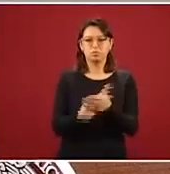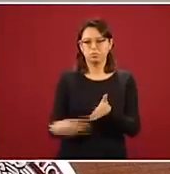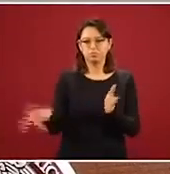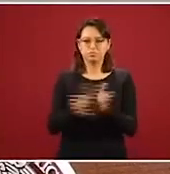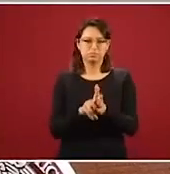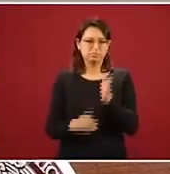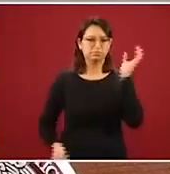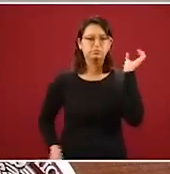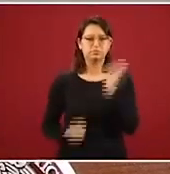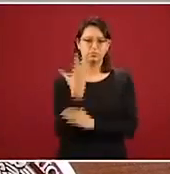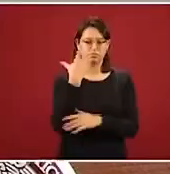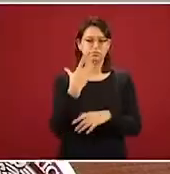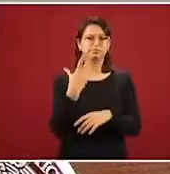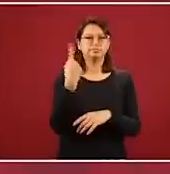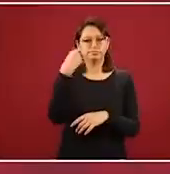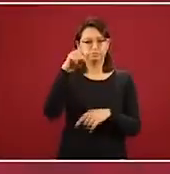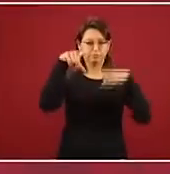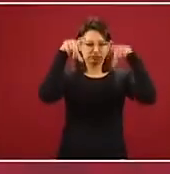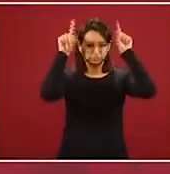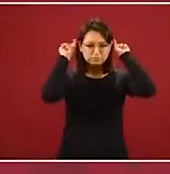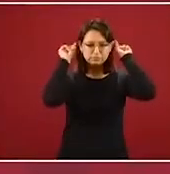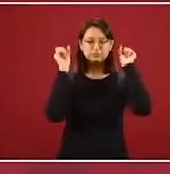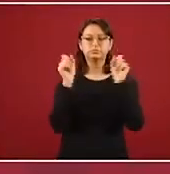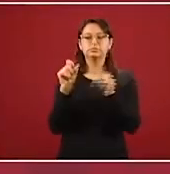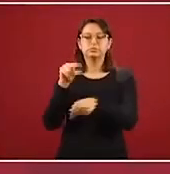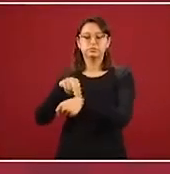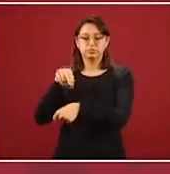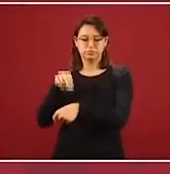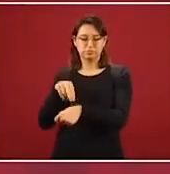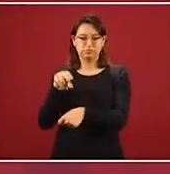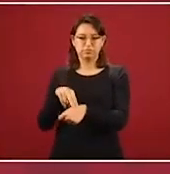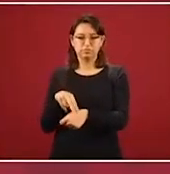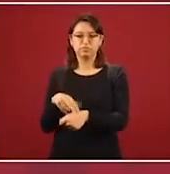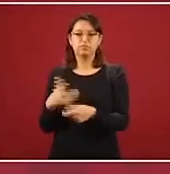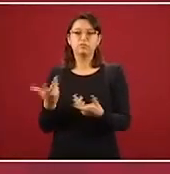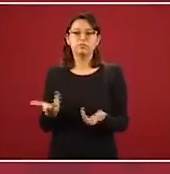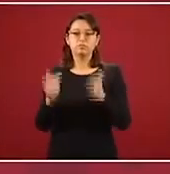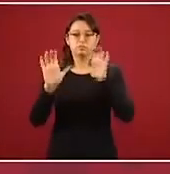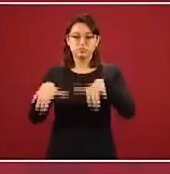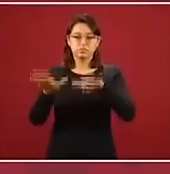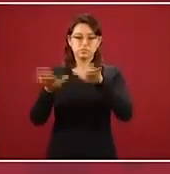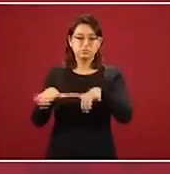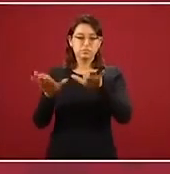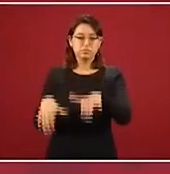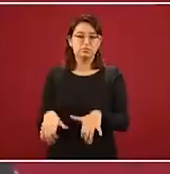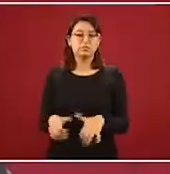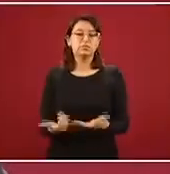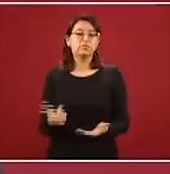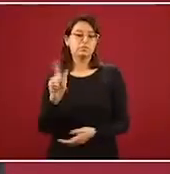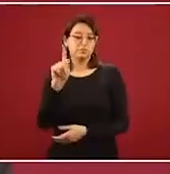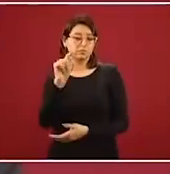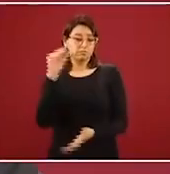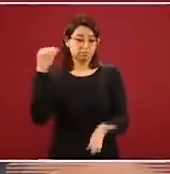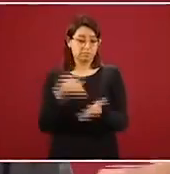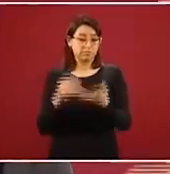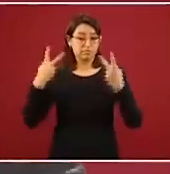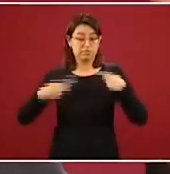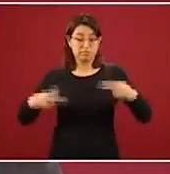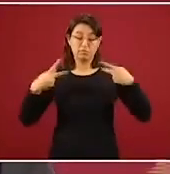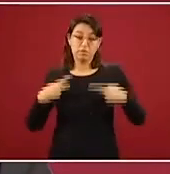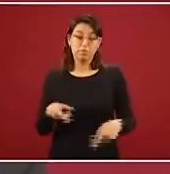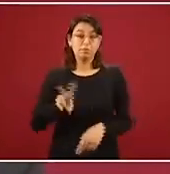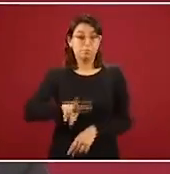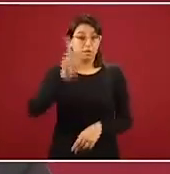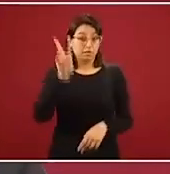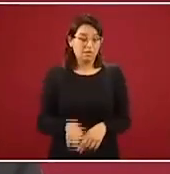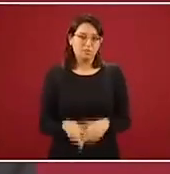de enfermería y en el caso de médicos, se inscribieron cerca de 70,000 personas, o sea, fue una